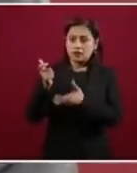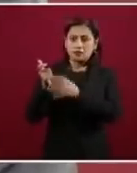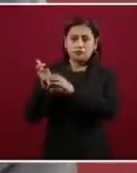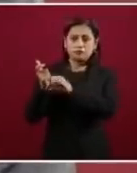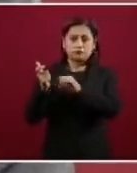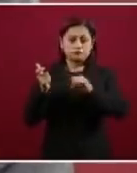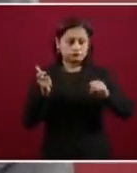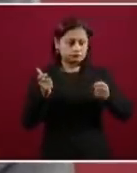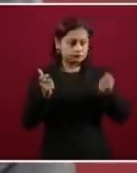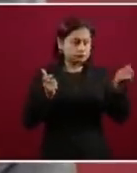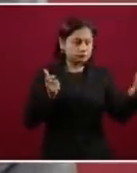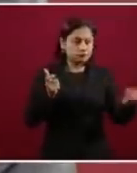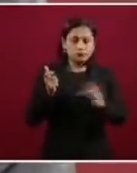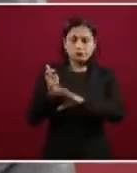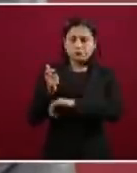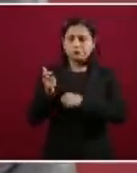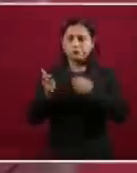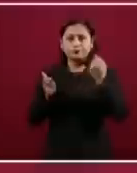a diestra y siniestra,